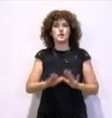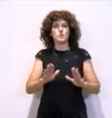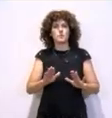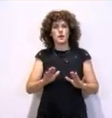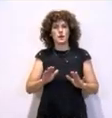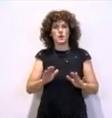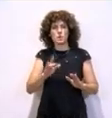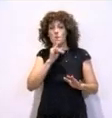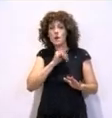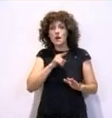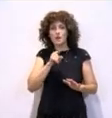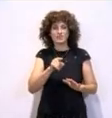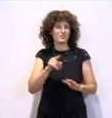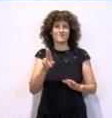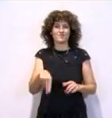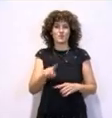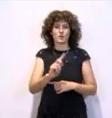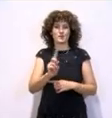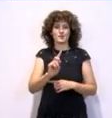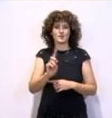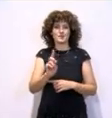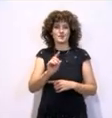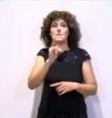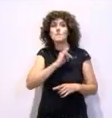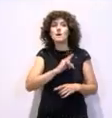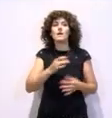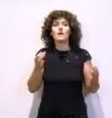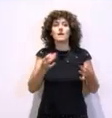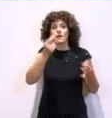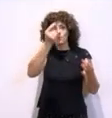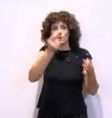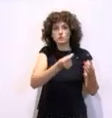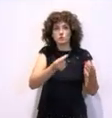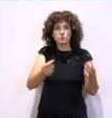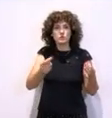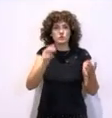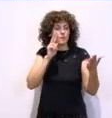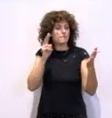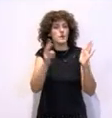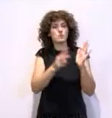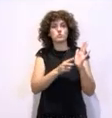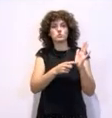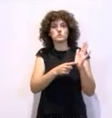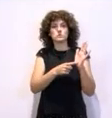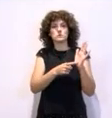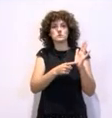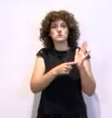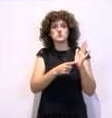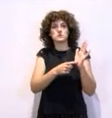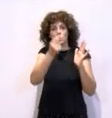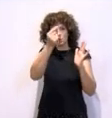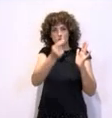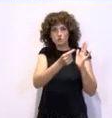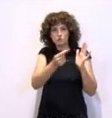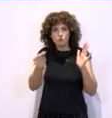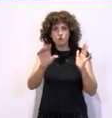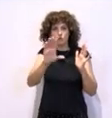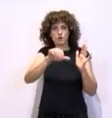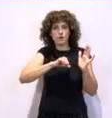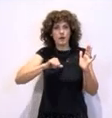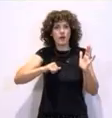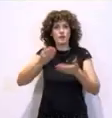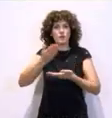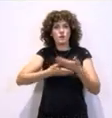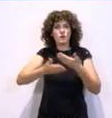eso. Lo malo es que nos vamos al presupuesto y vemos que el presupuesto regional de cooperación